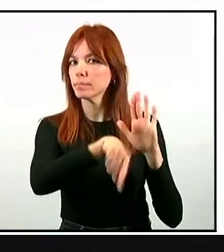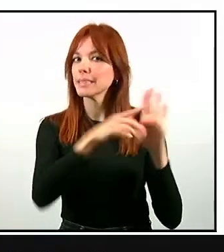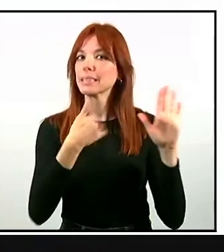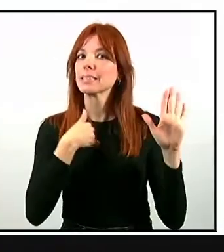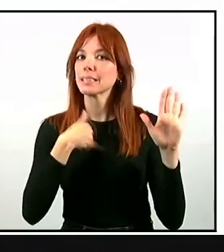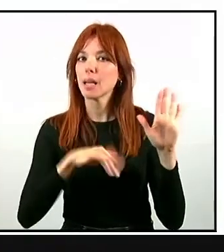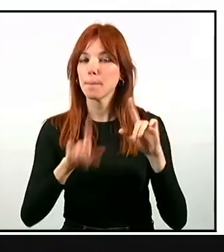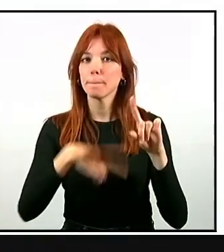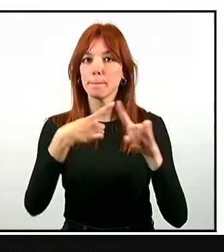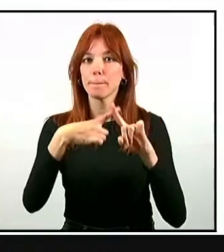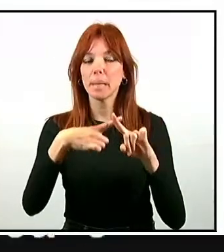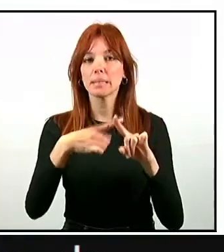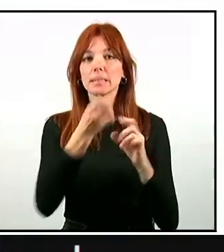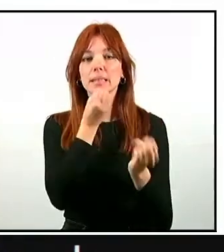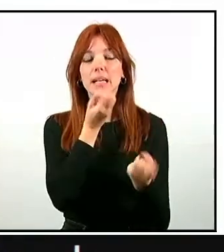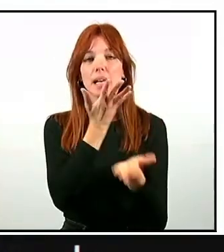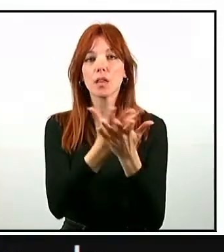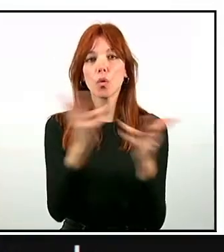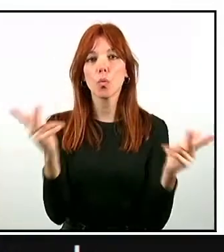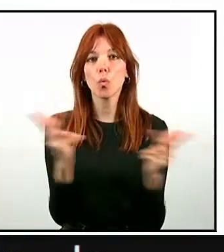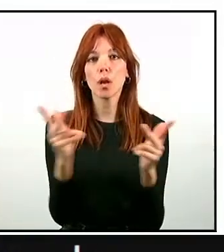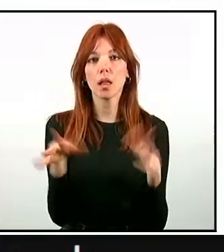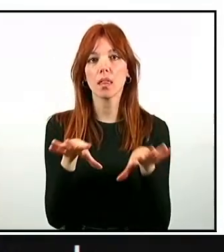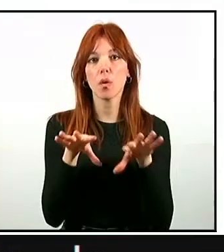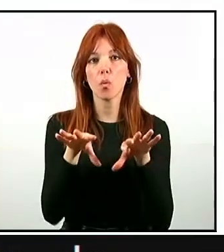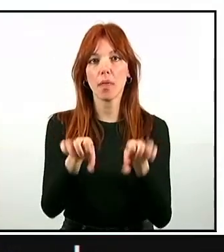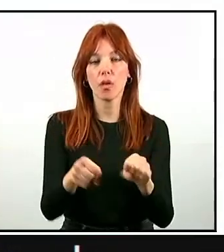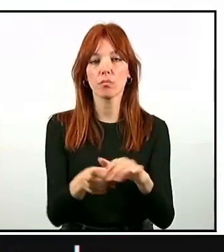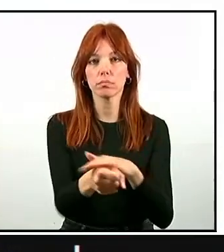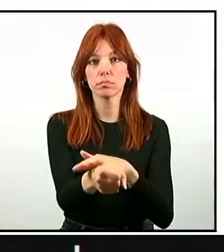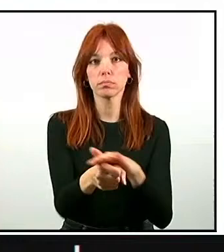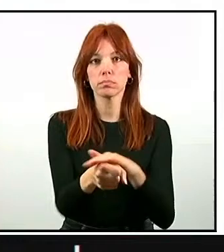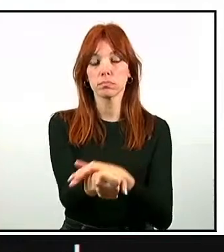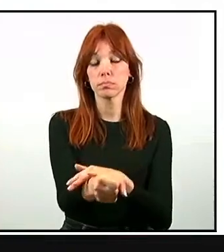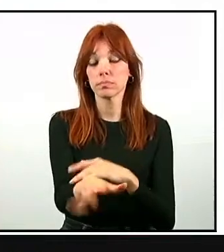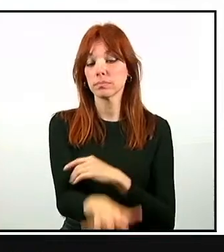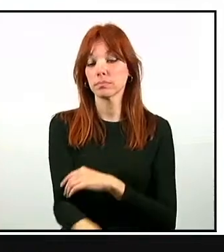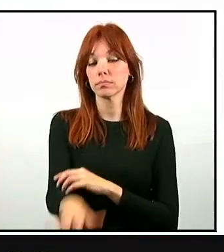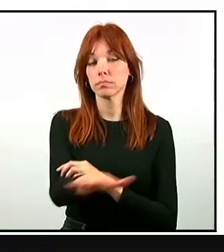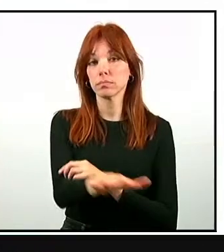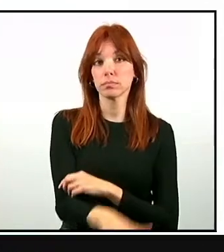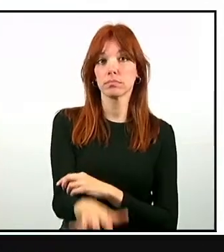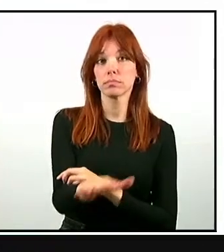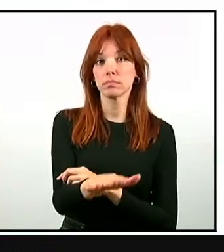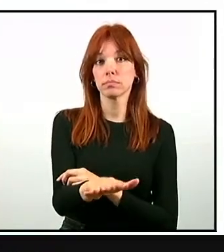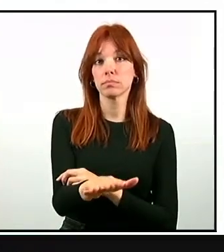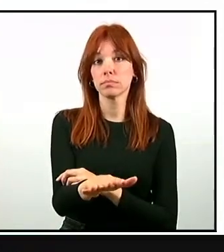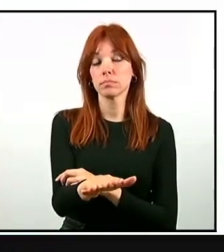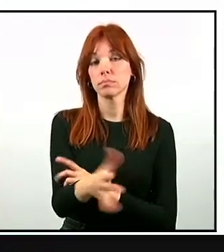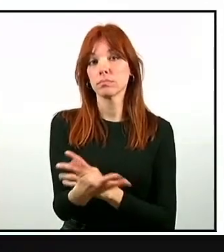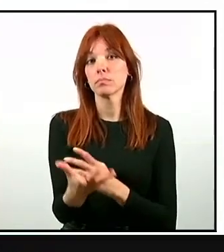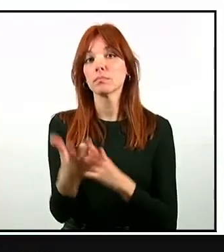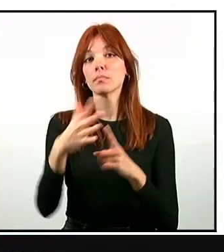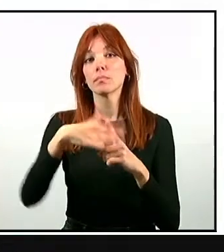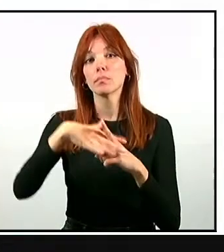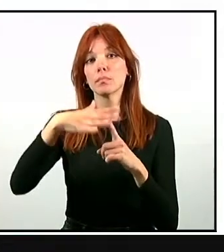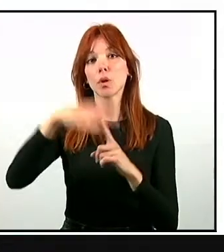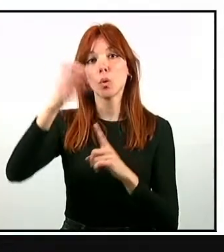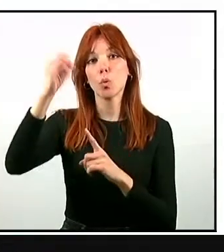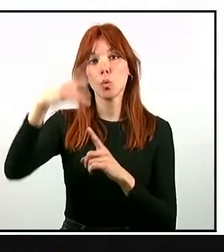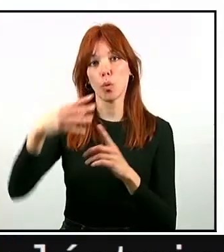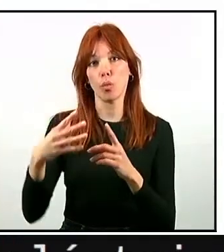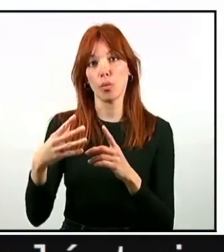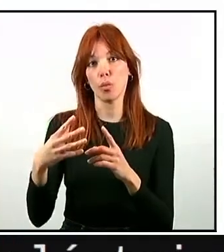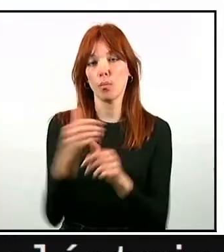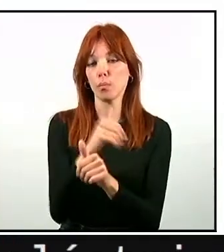declaración de urgencia de la ocupación de los bienes afectados por la línea de suministro eléctrico, con